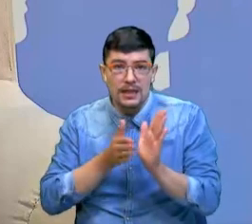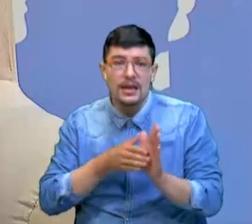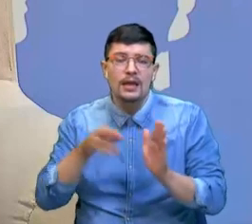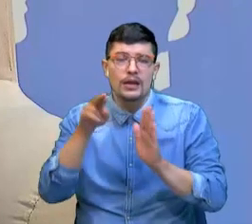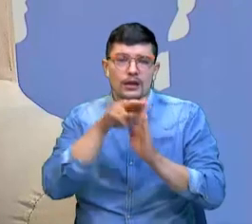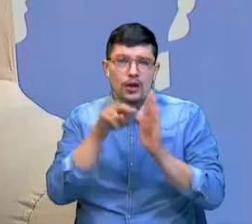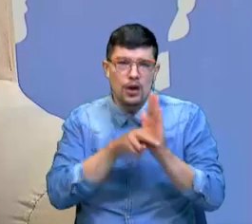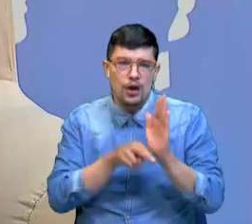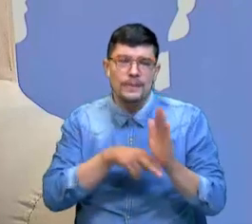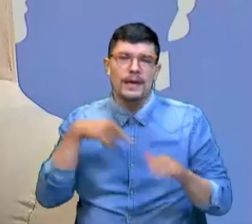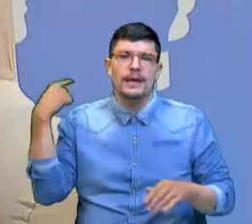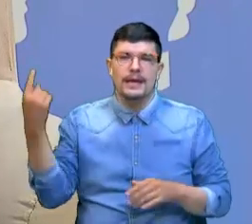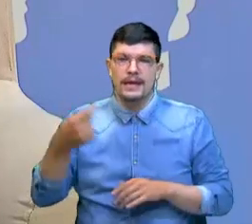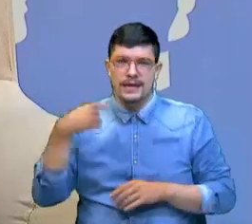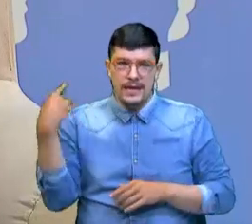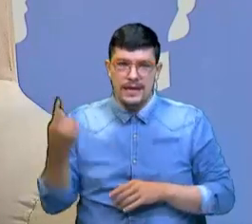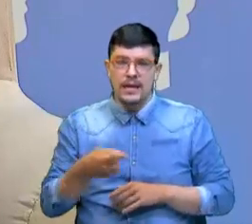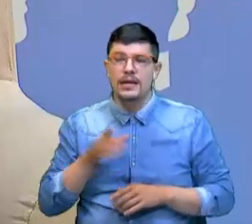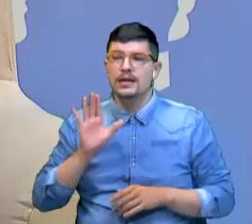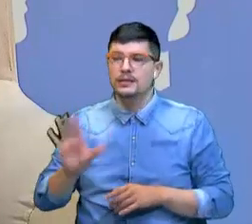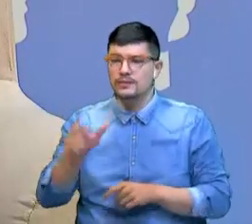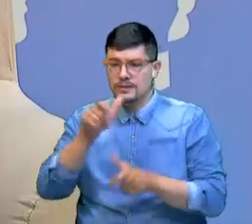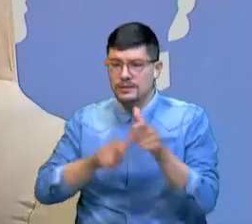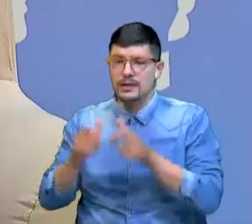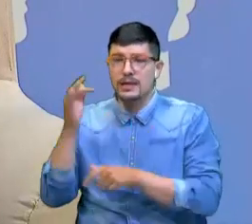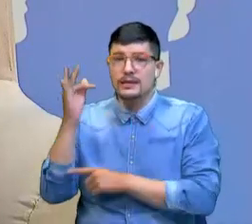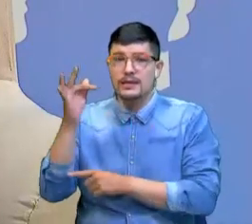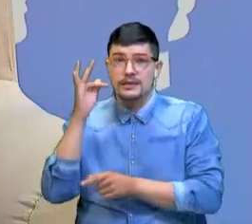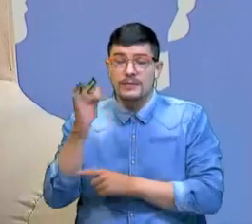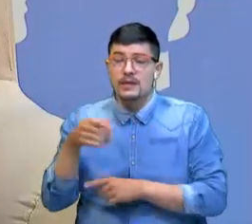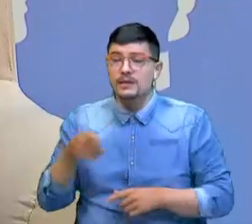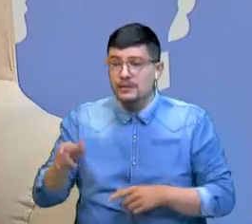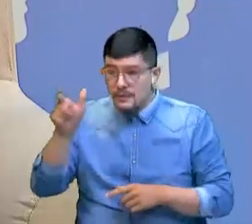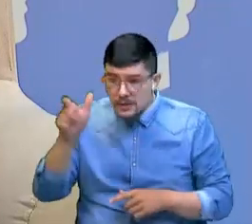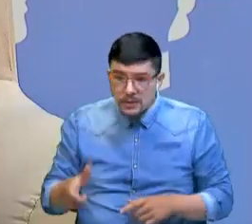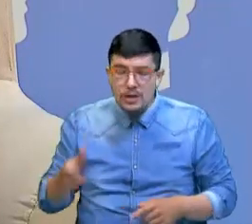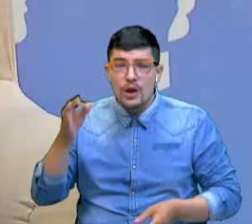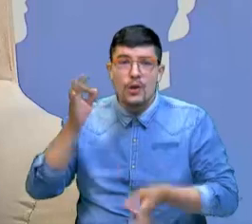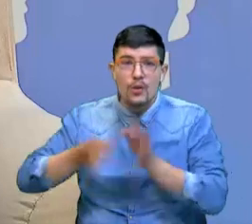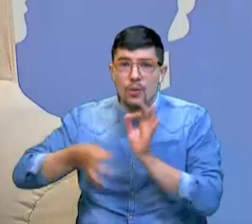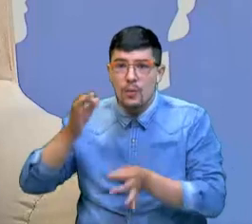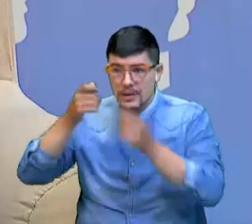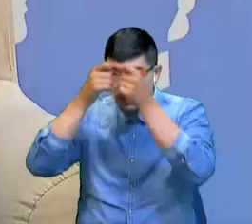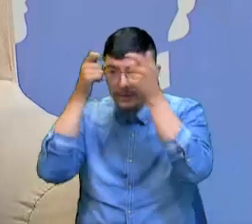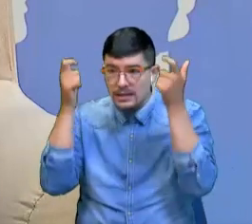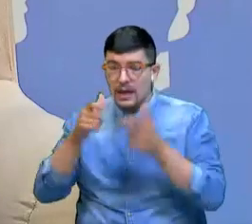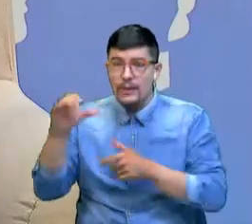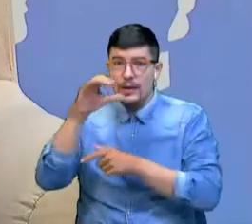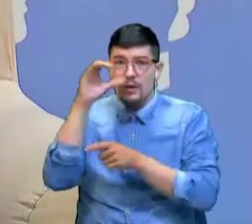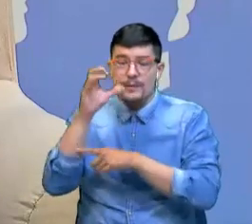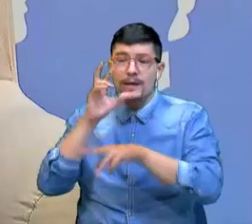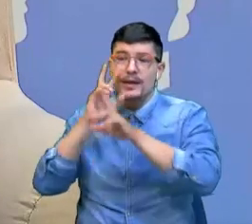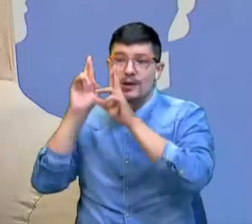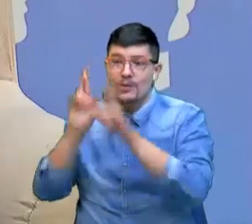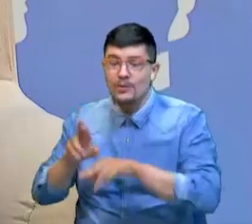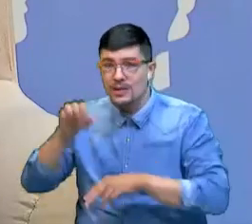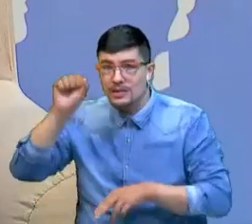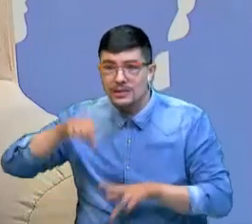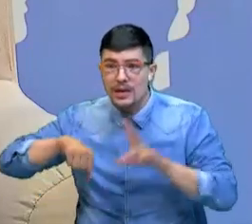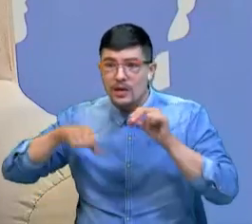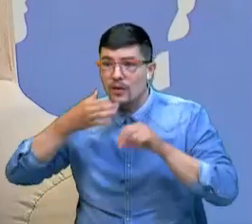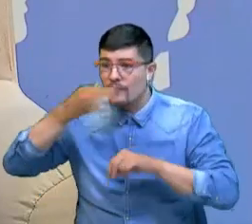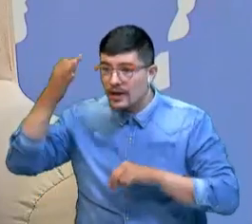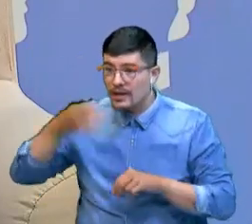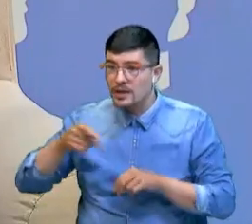regla general con testimonios, será un juez de la República el que determine si realmente la pensión